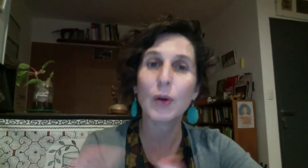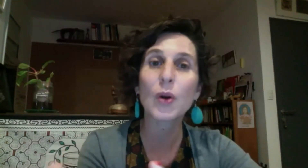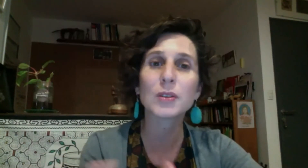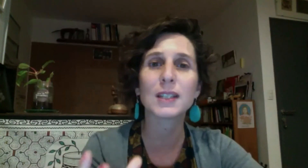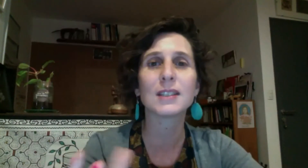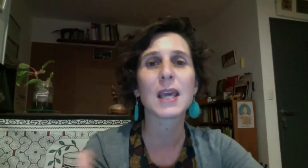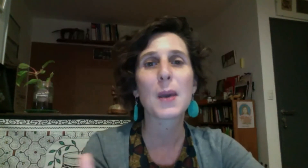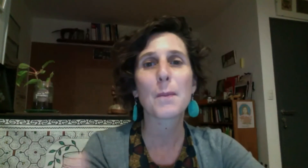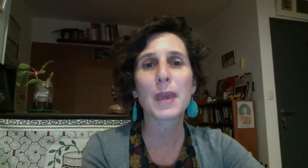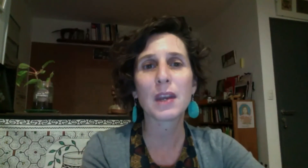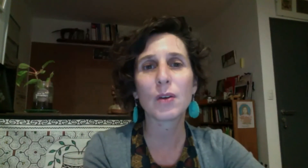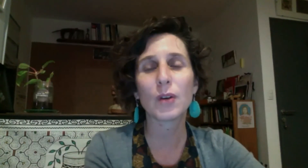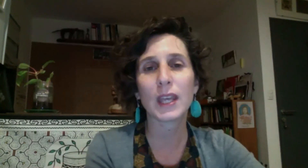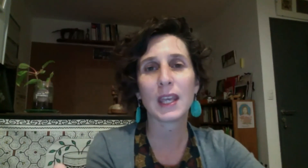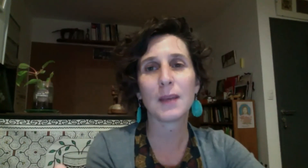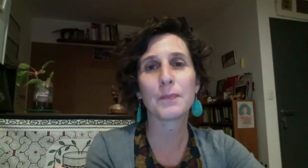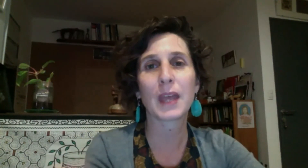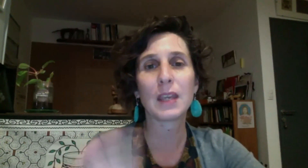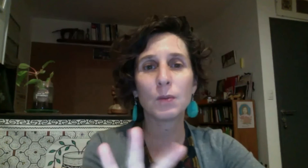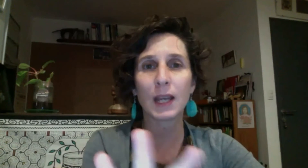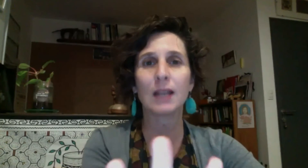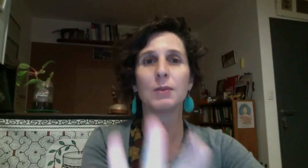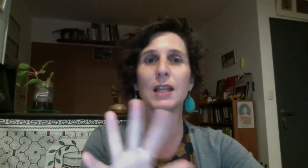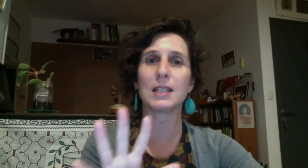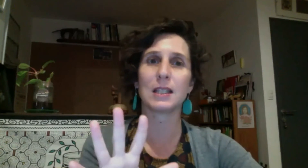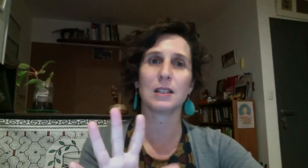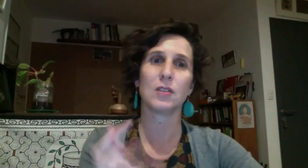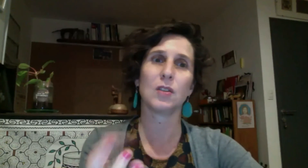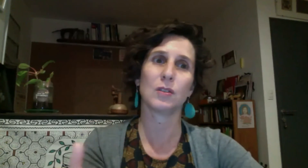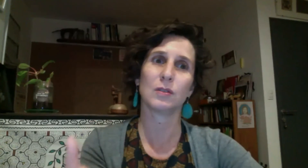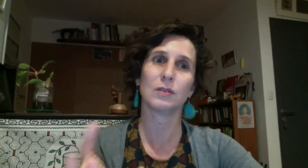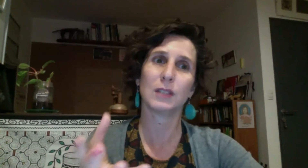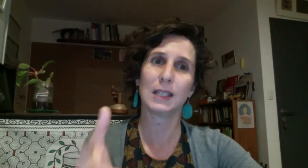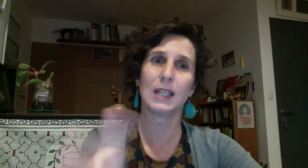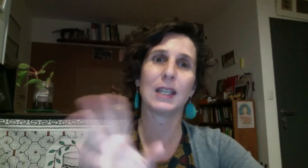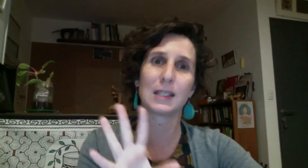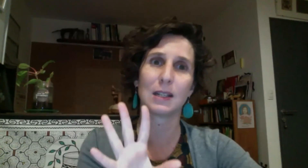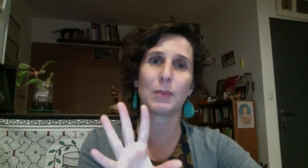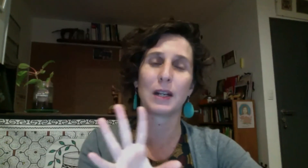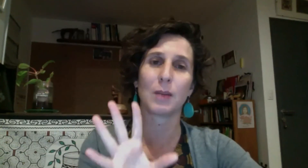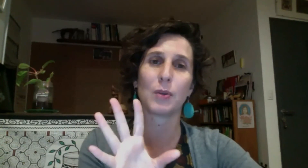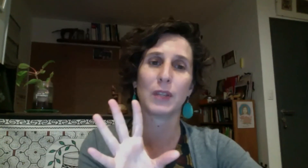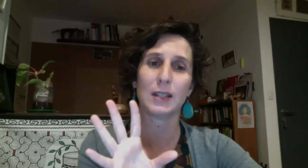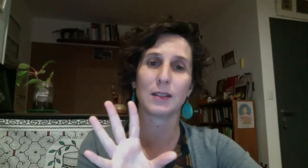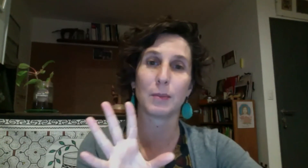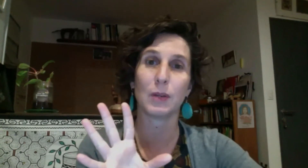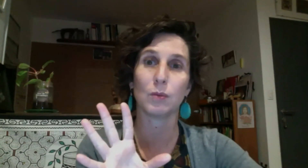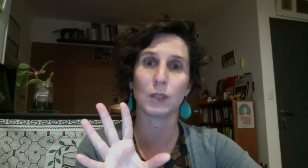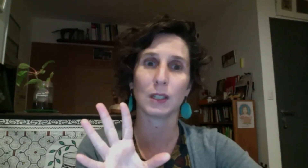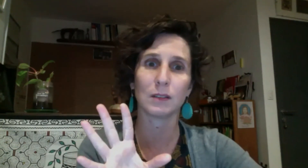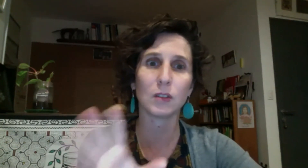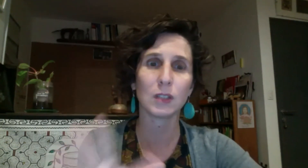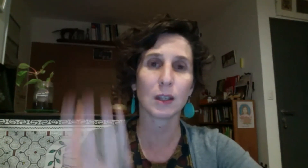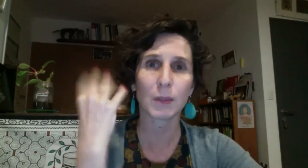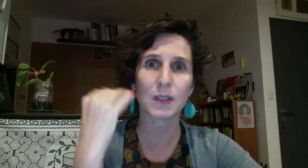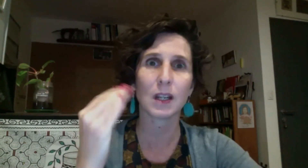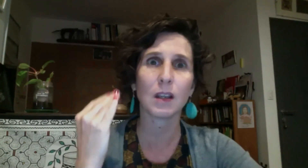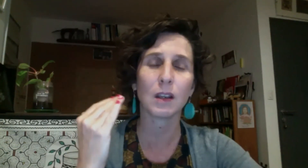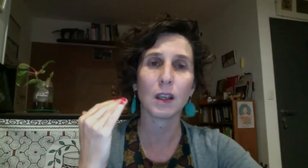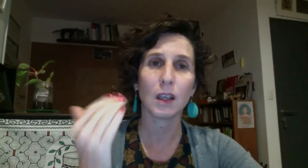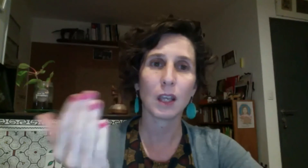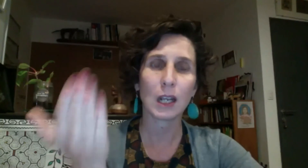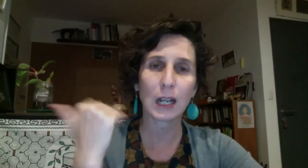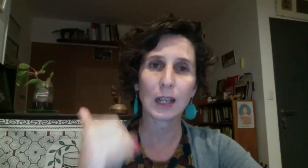dos cosas, pero hay una distanciación que tienes que hacer para responder esta pregunta, ¿no? Tienes que pensar